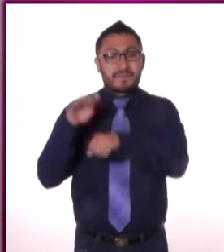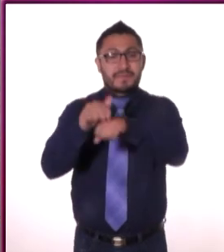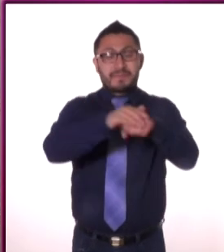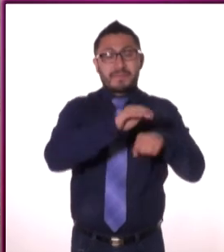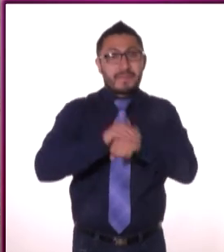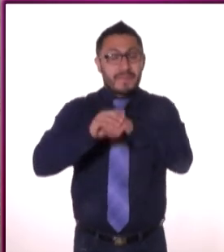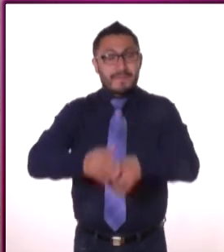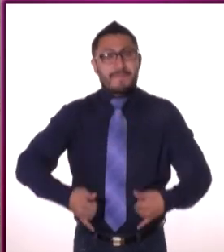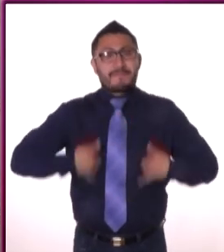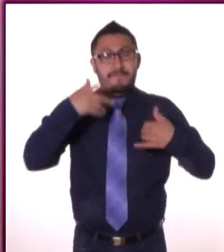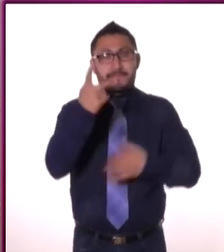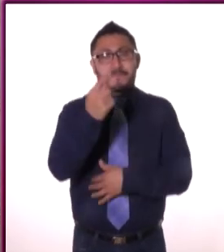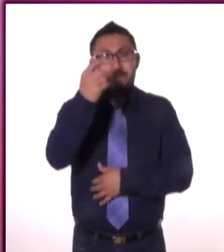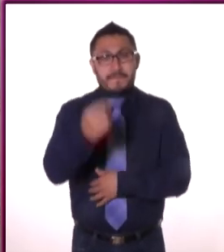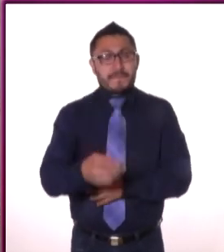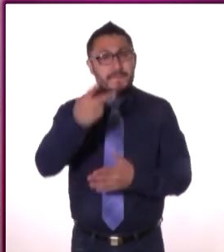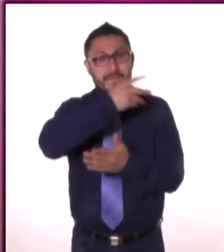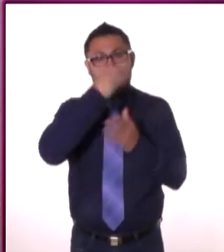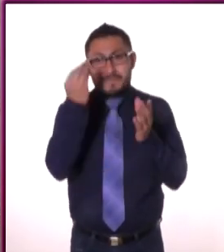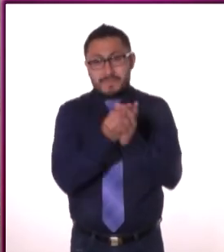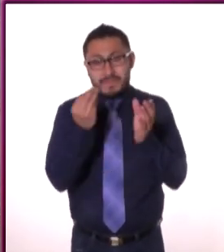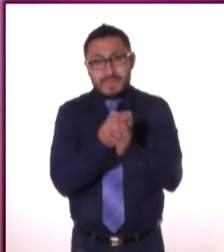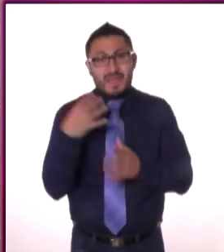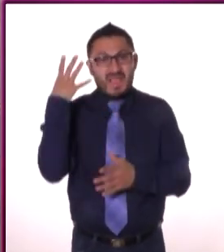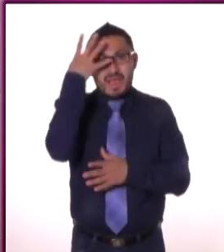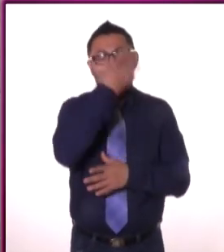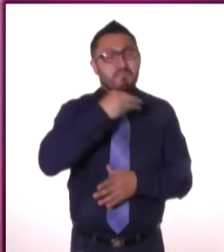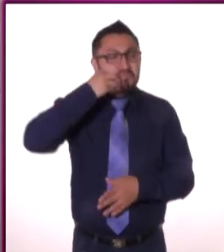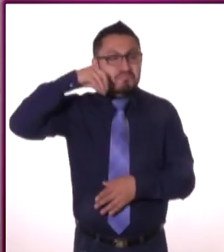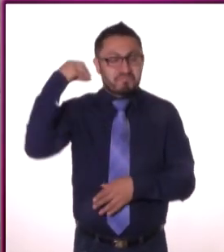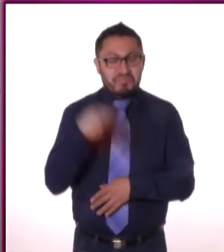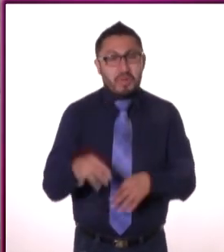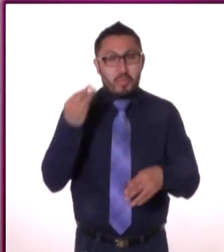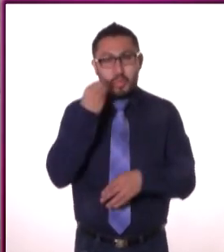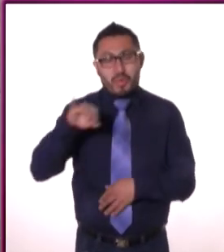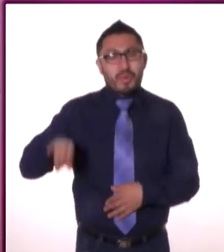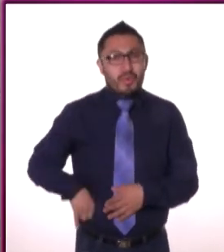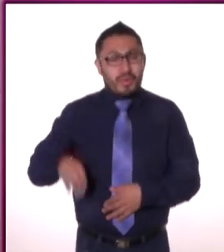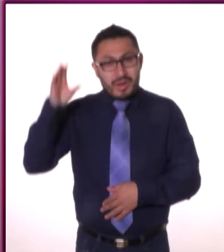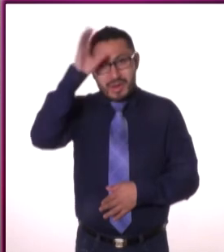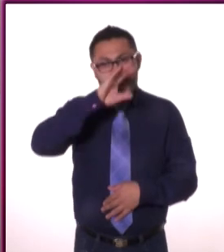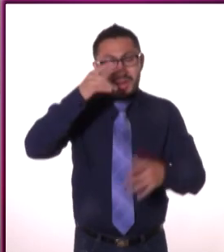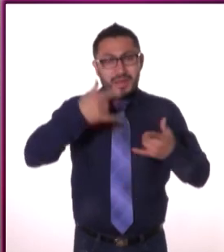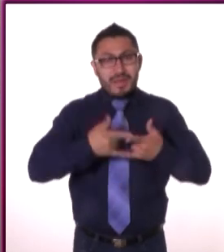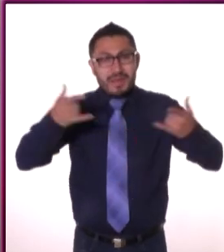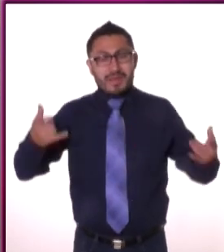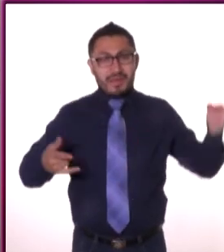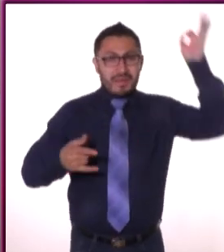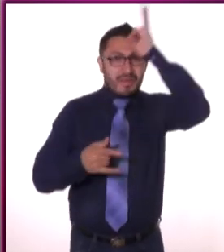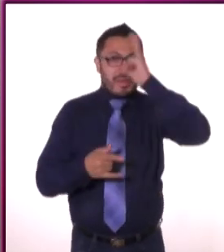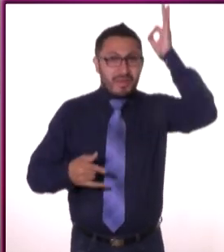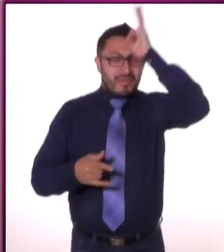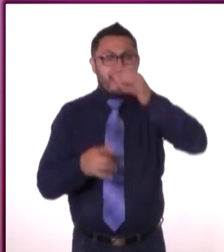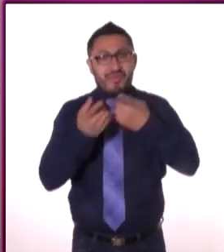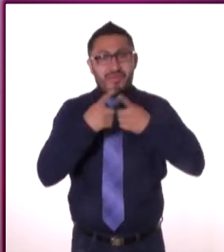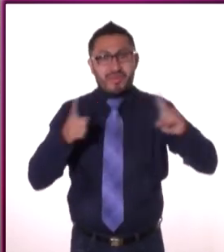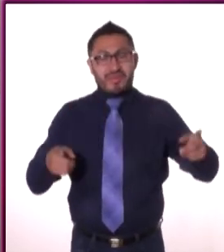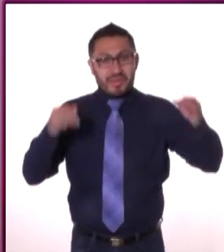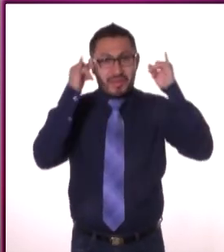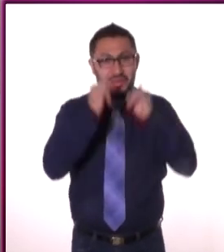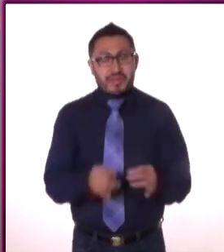acción. Amigos y amigas de Jóvenes en TV, este programa estuvo padrísimo. Muy interesante. Ciencia,